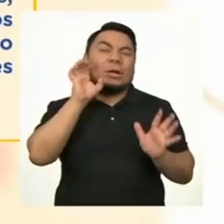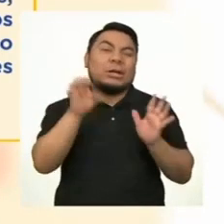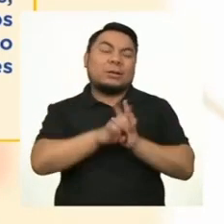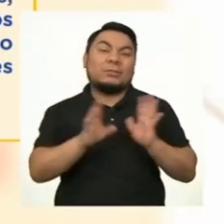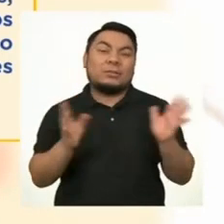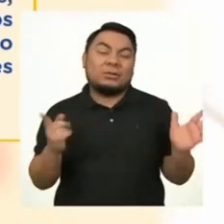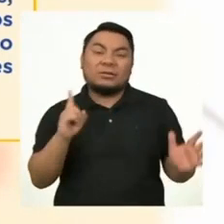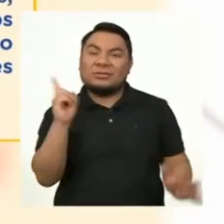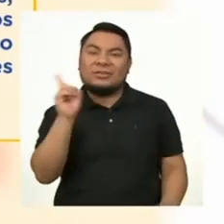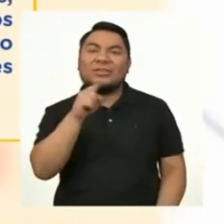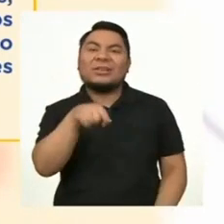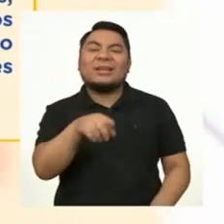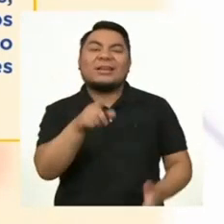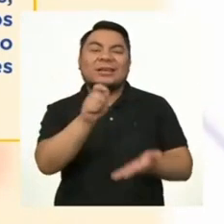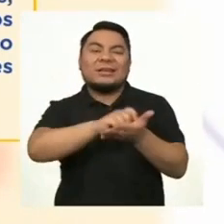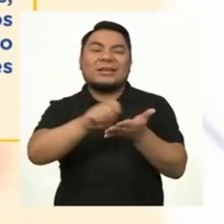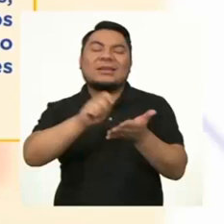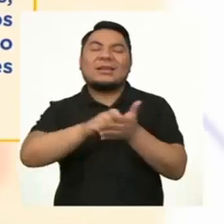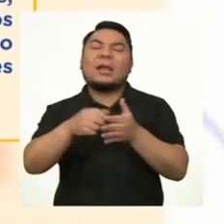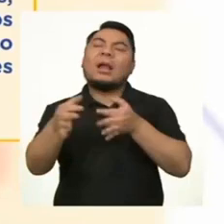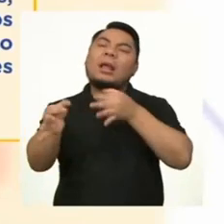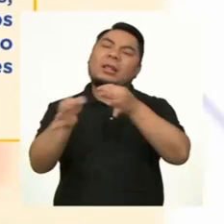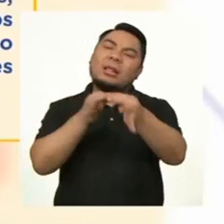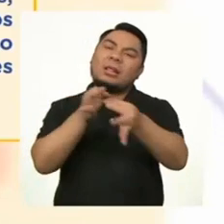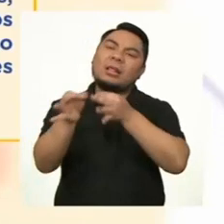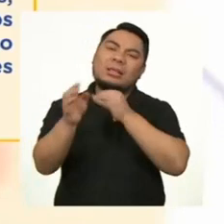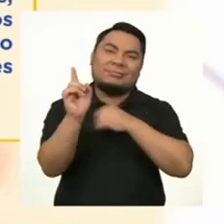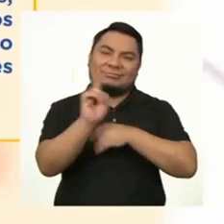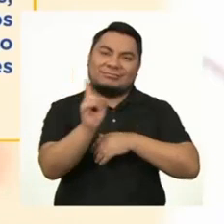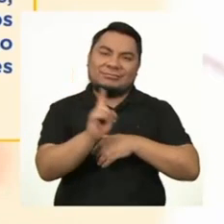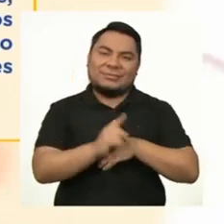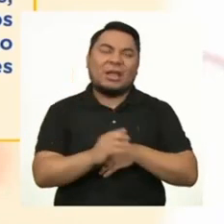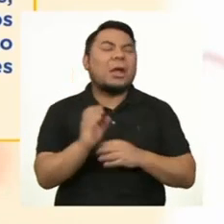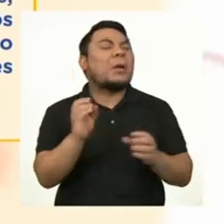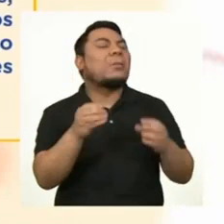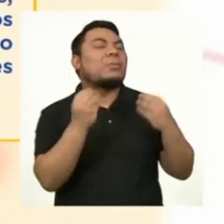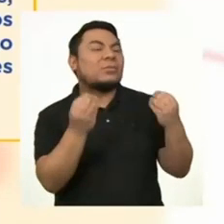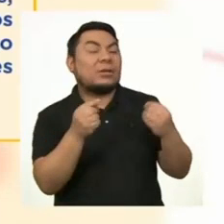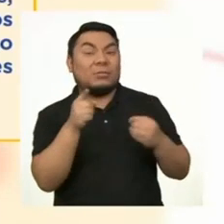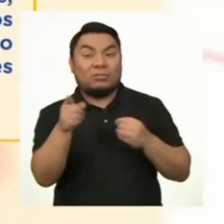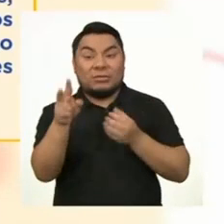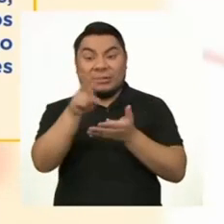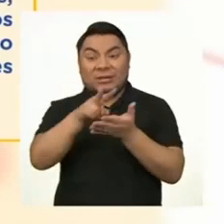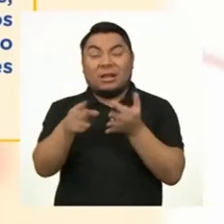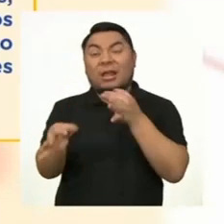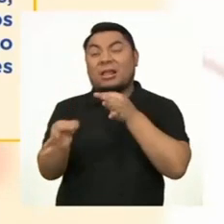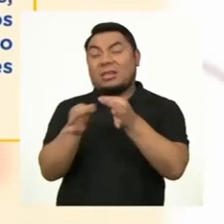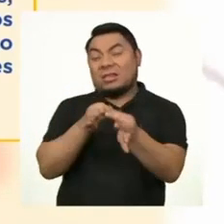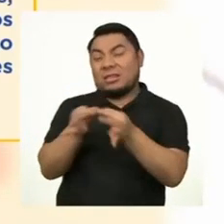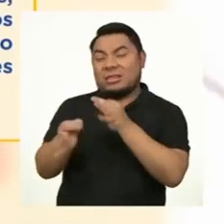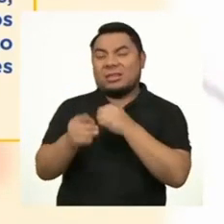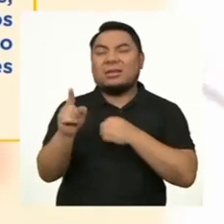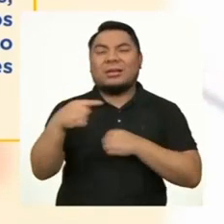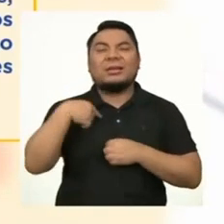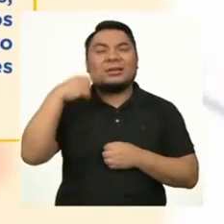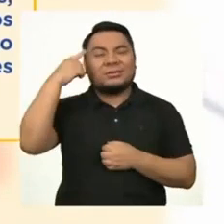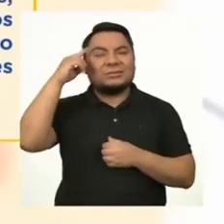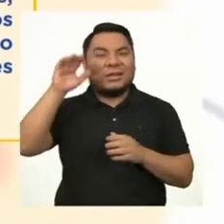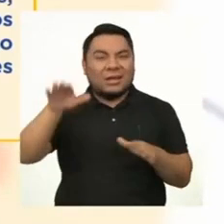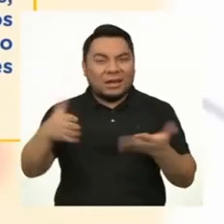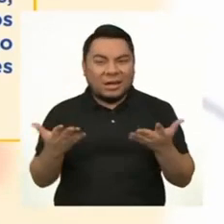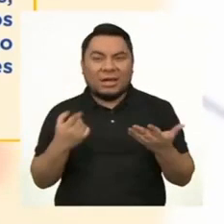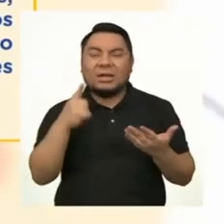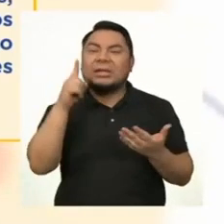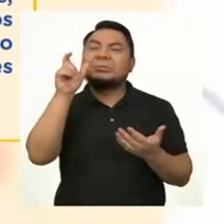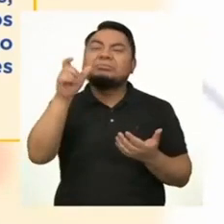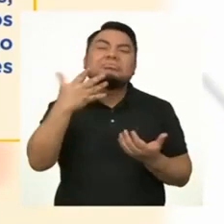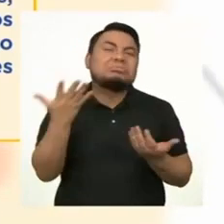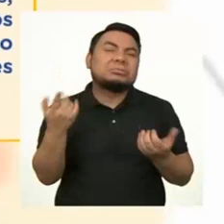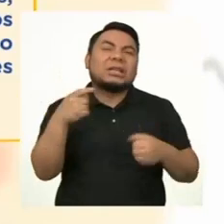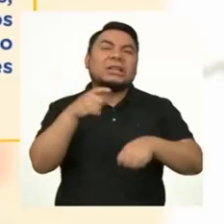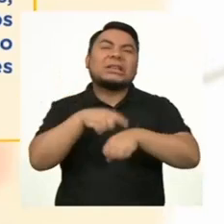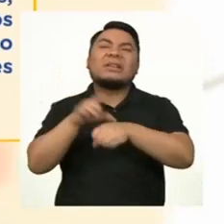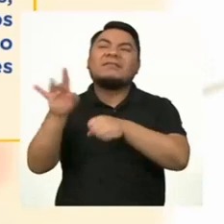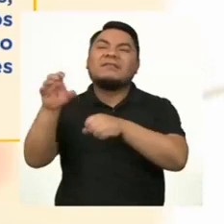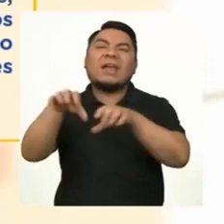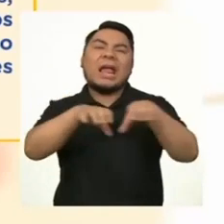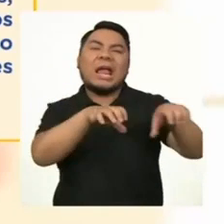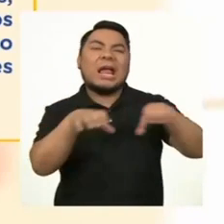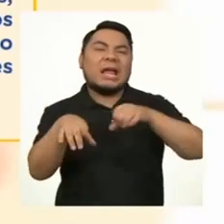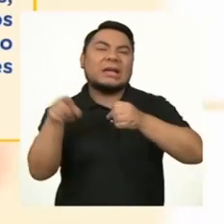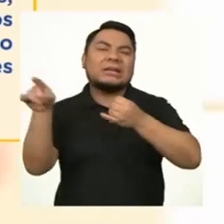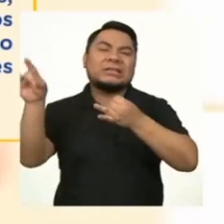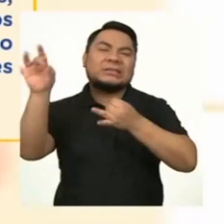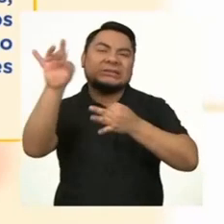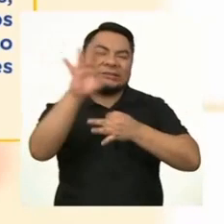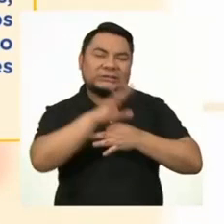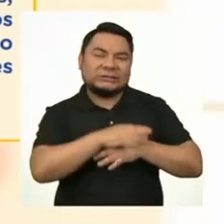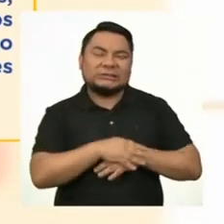Definitivamente no se trata de un texto narrativo. ¿Por qué? Porque en un texto narrativo sé que se suceden unos tras otros distintos hechos,